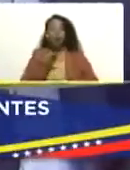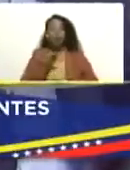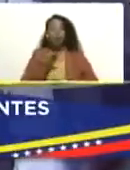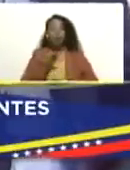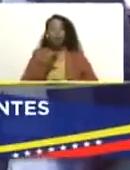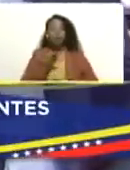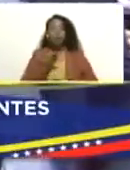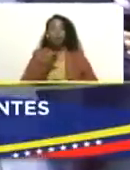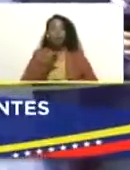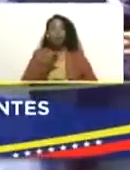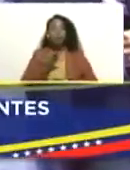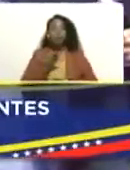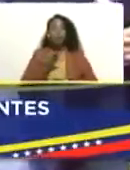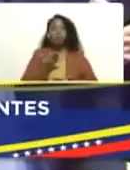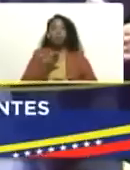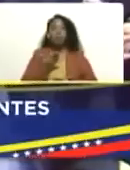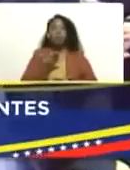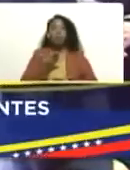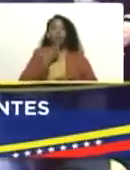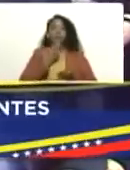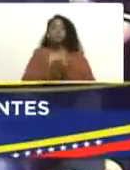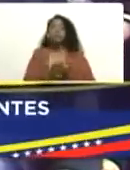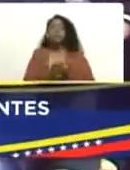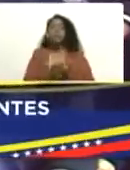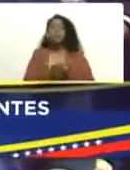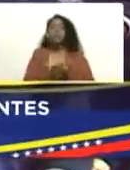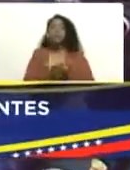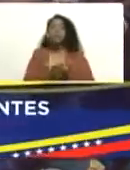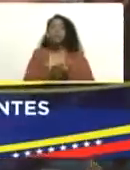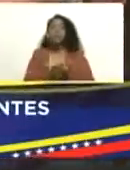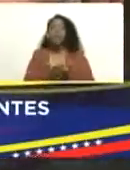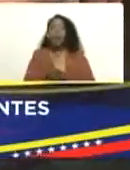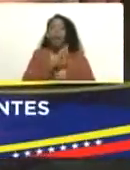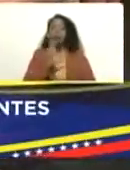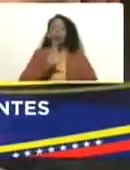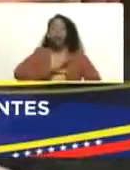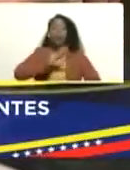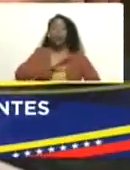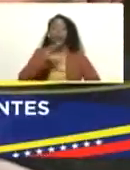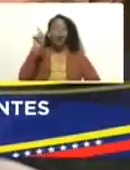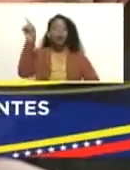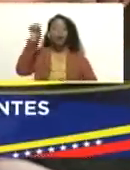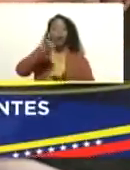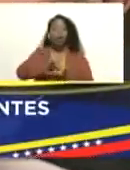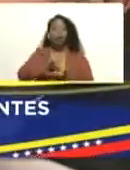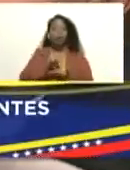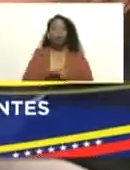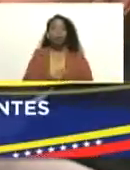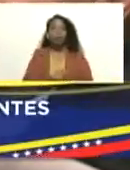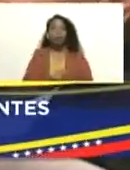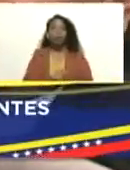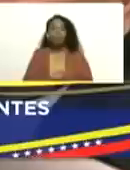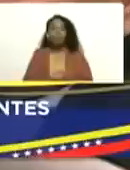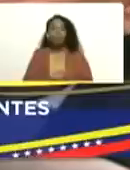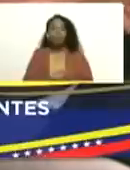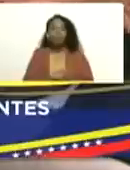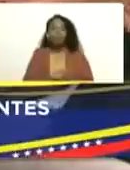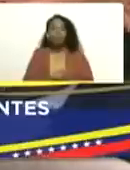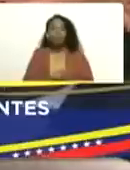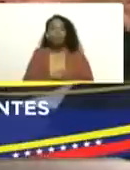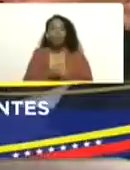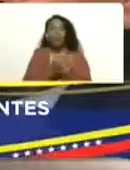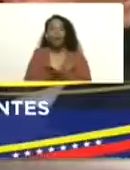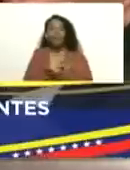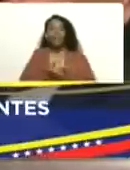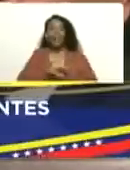República, gracias al triunfo de la República Islámica de Irán, la Revolución Islámica de Irán y el sangre de